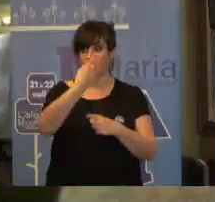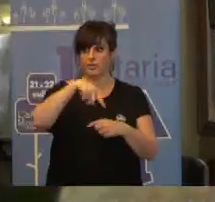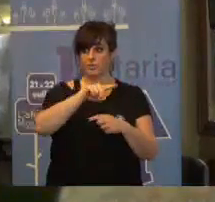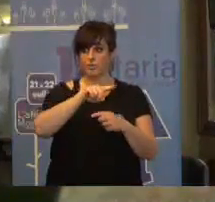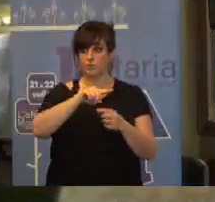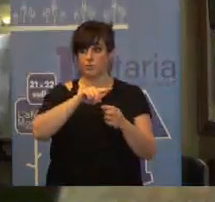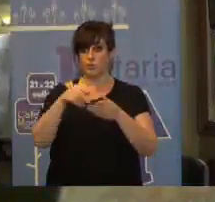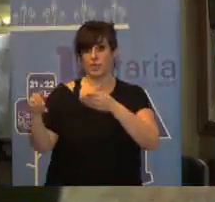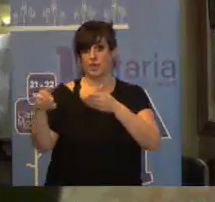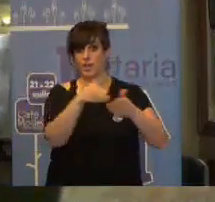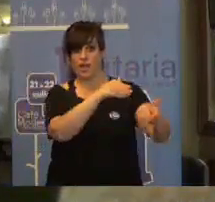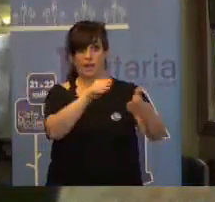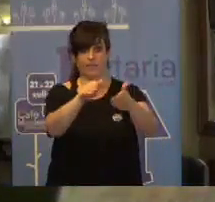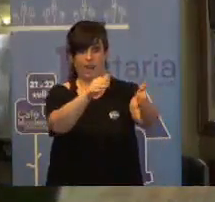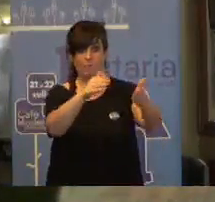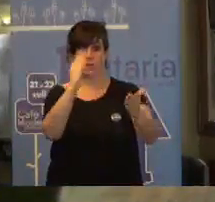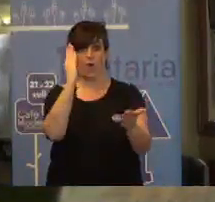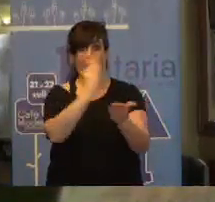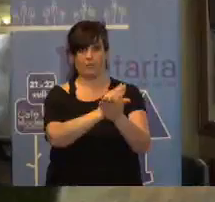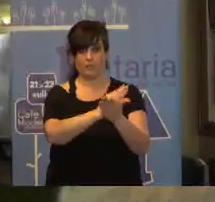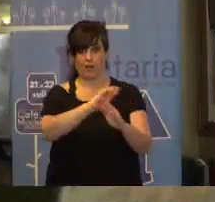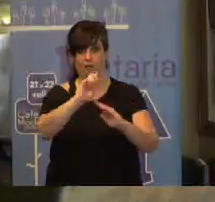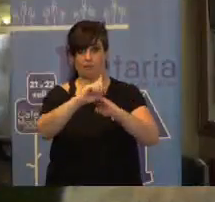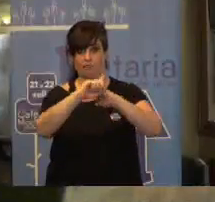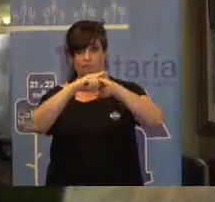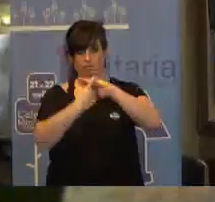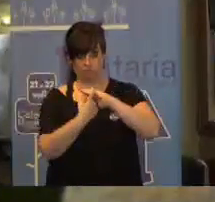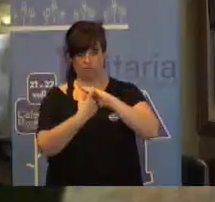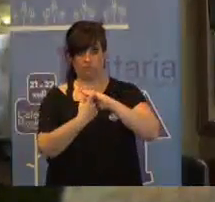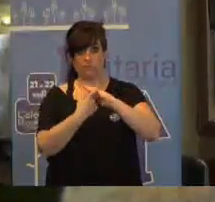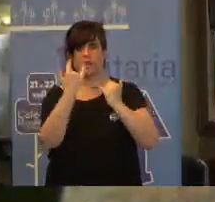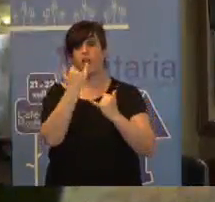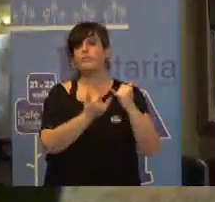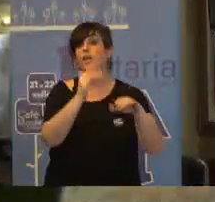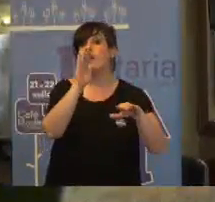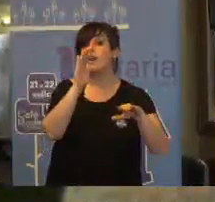da construción das nosas relacións e olvidámonos do para que